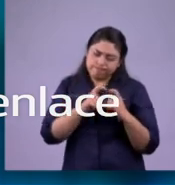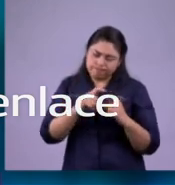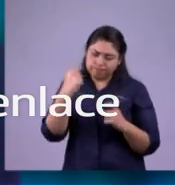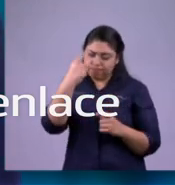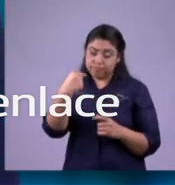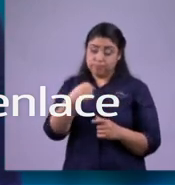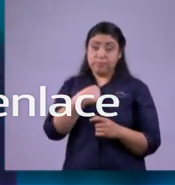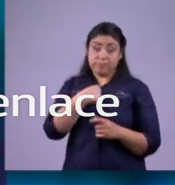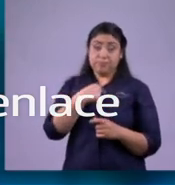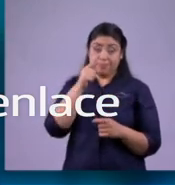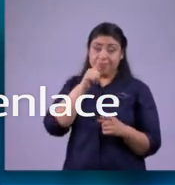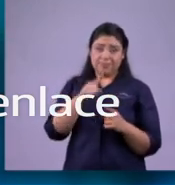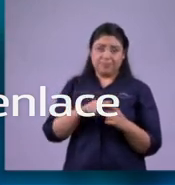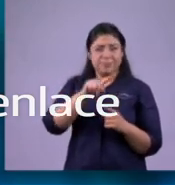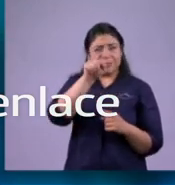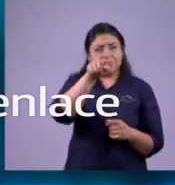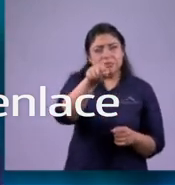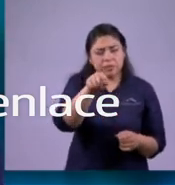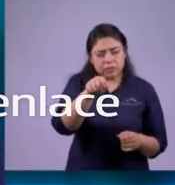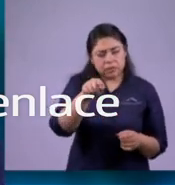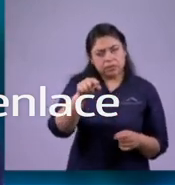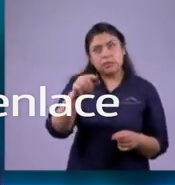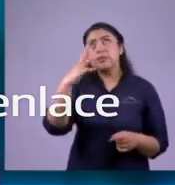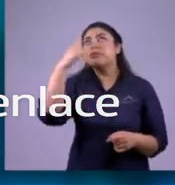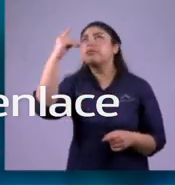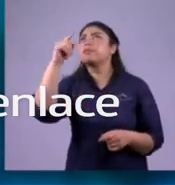hecho a mí porque te afanas